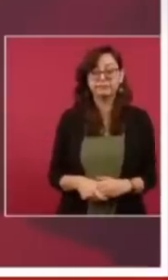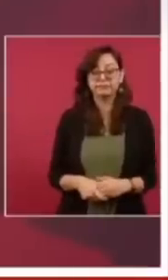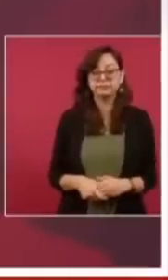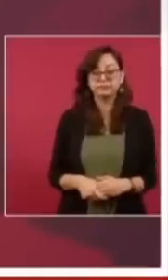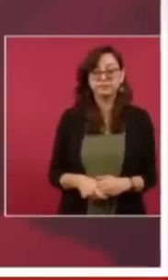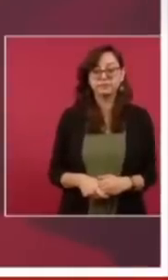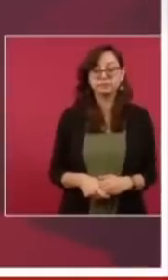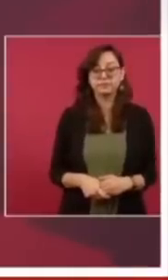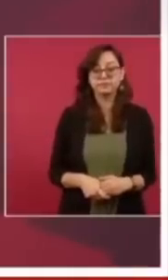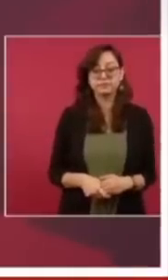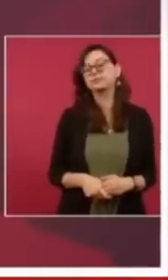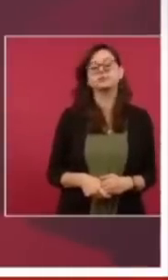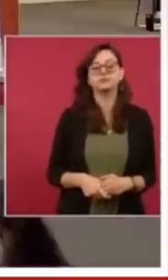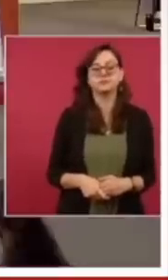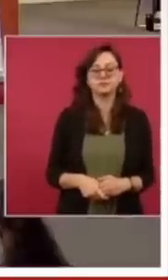y no dejar eso